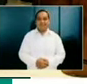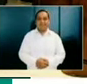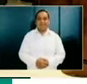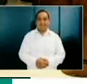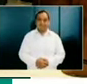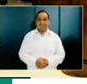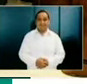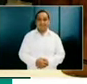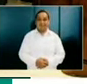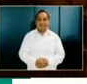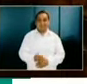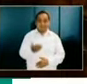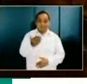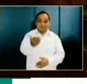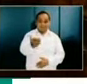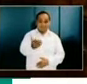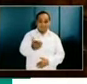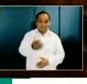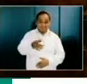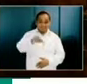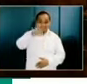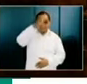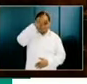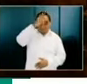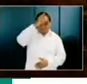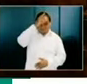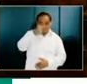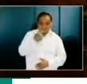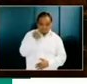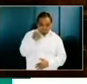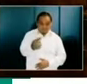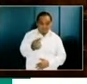¿Me estás oyendo, inútil?